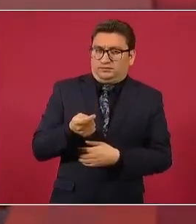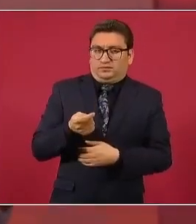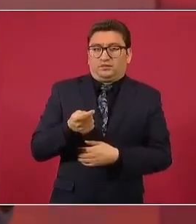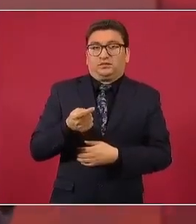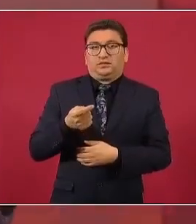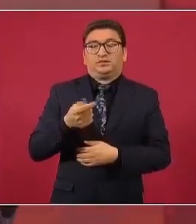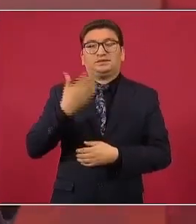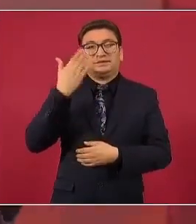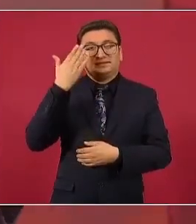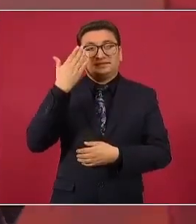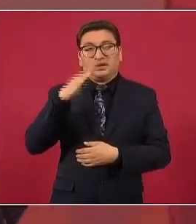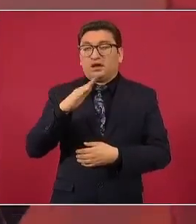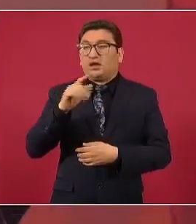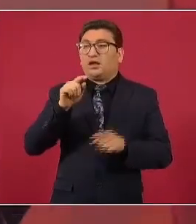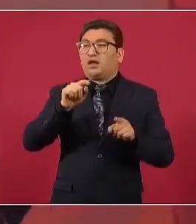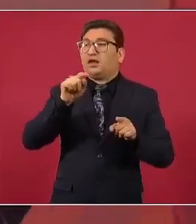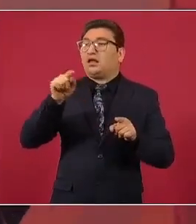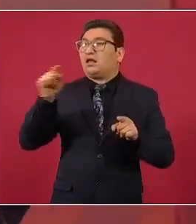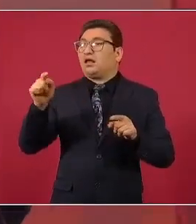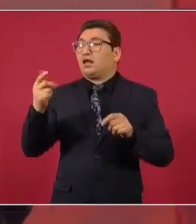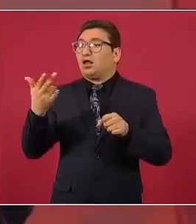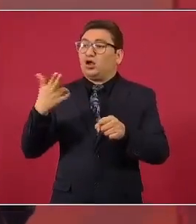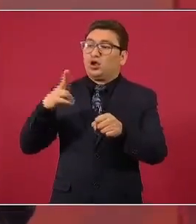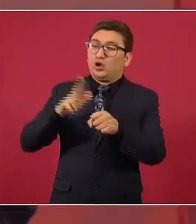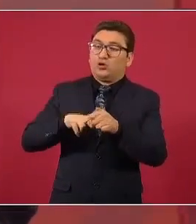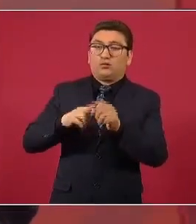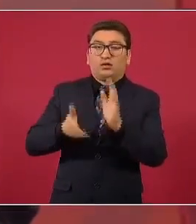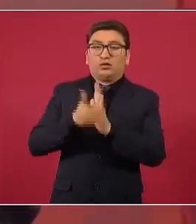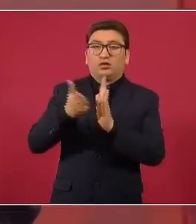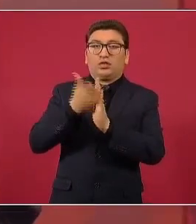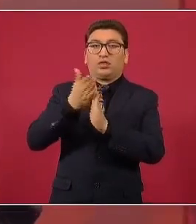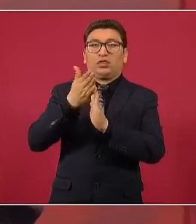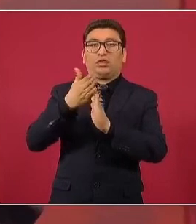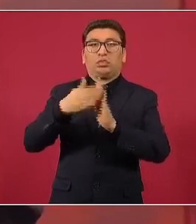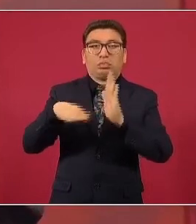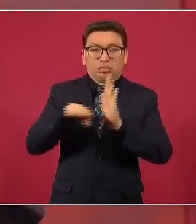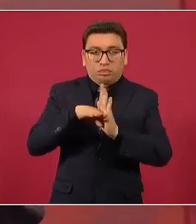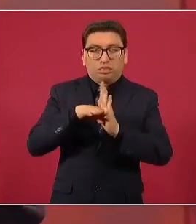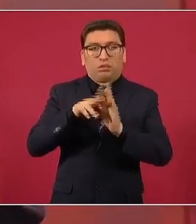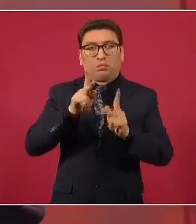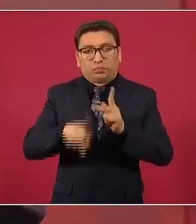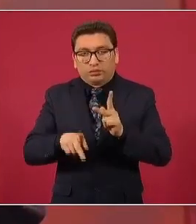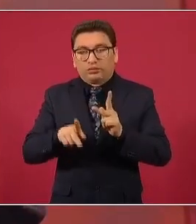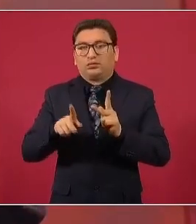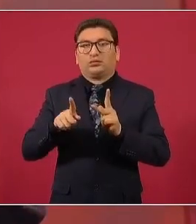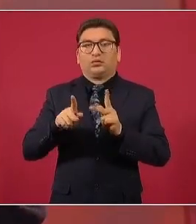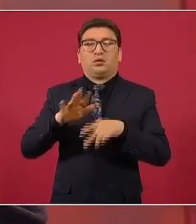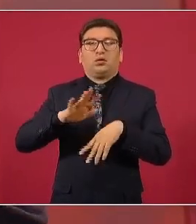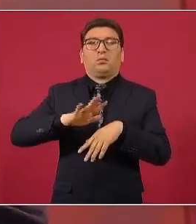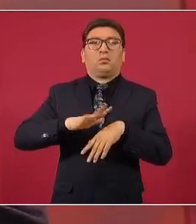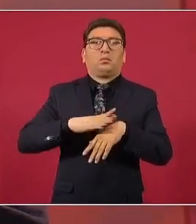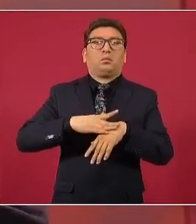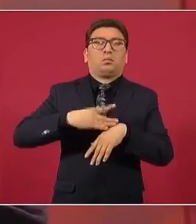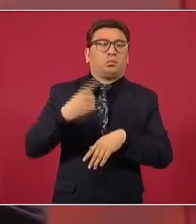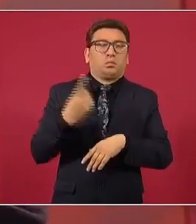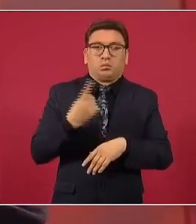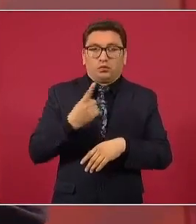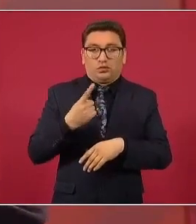con los hospitales que quedaron inconclusos, porque heredamos un